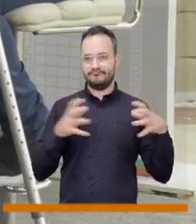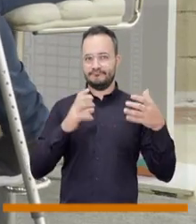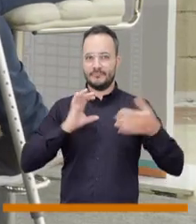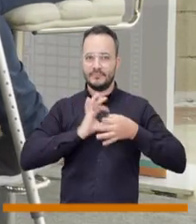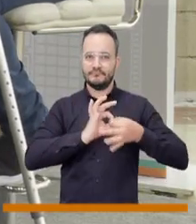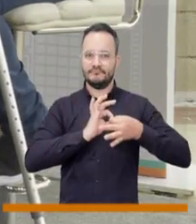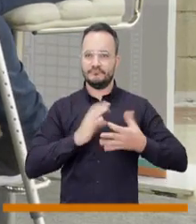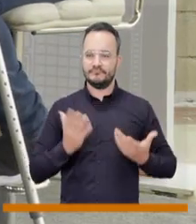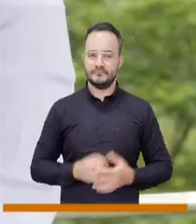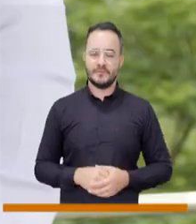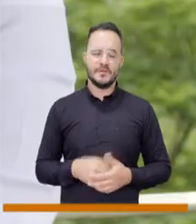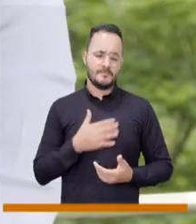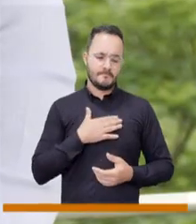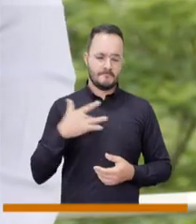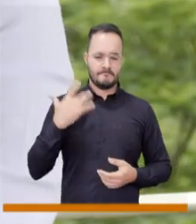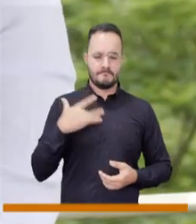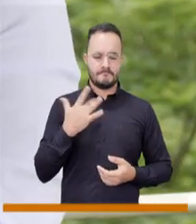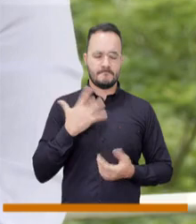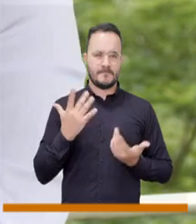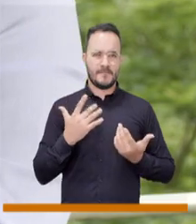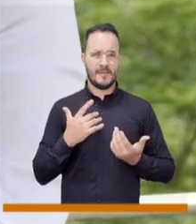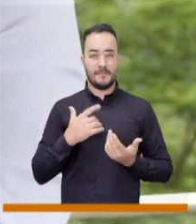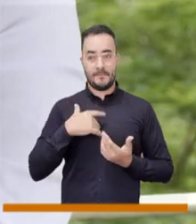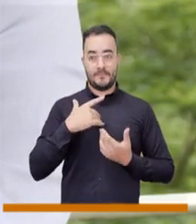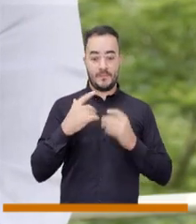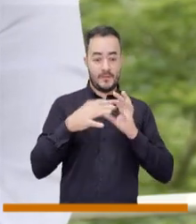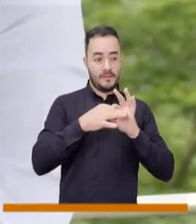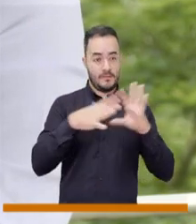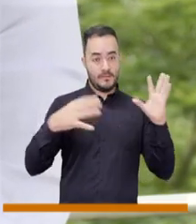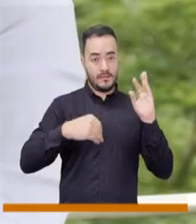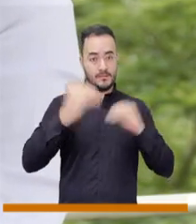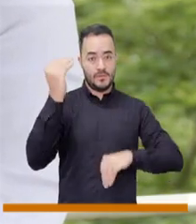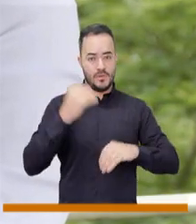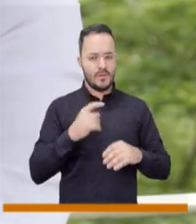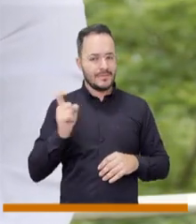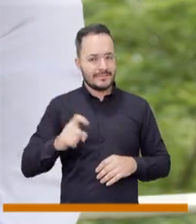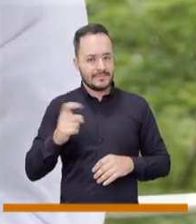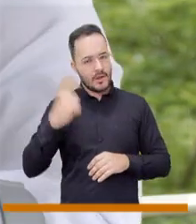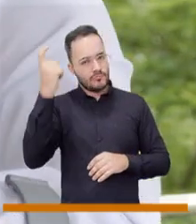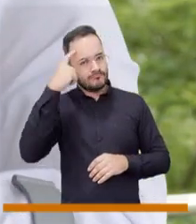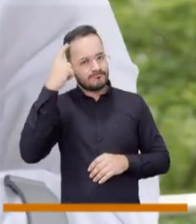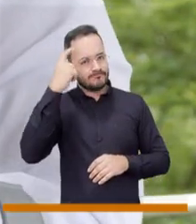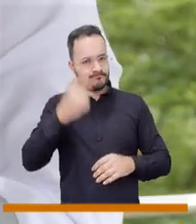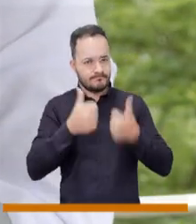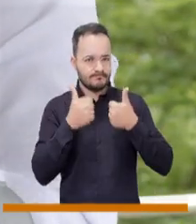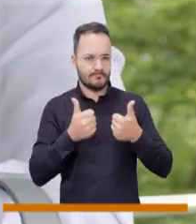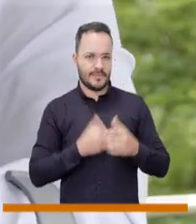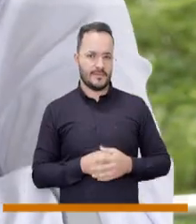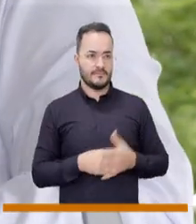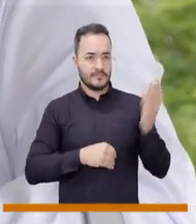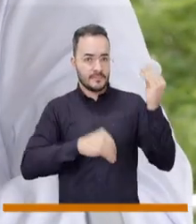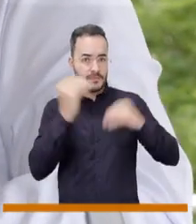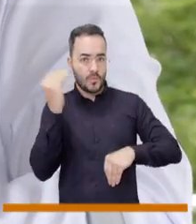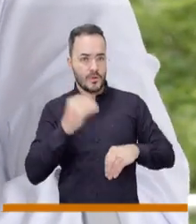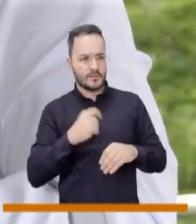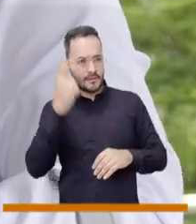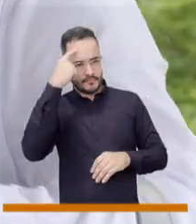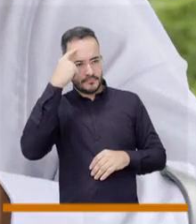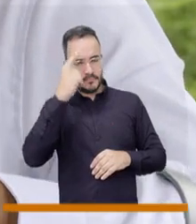equipo del alcalde. Yo pienso que la oposición tiene que ser una oposición inteligente y una oposición que, aunque